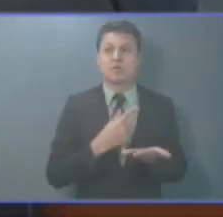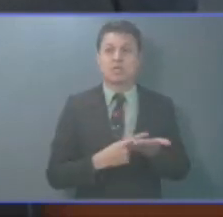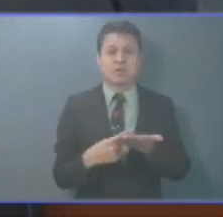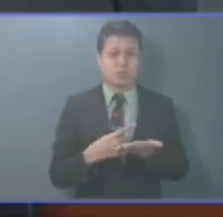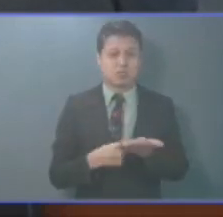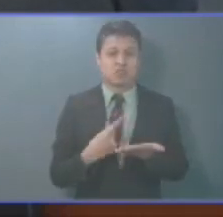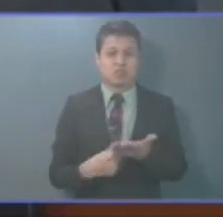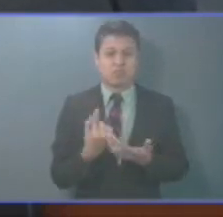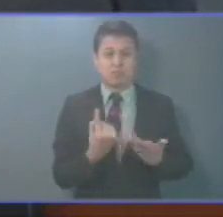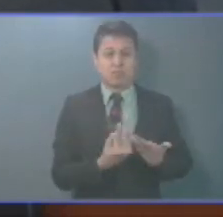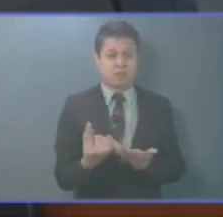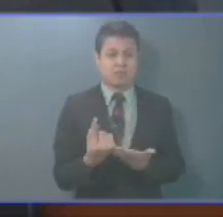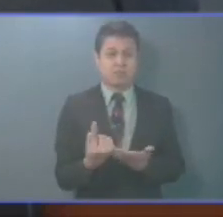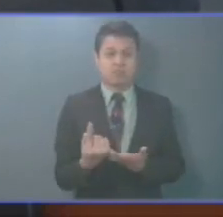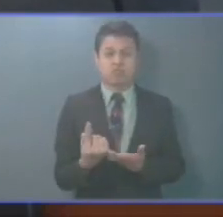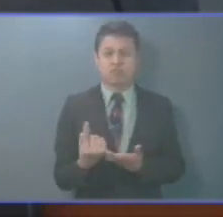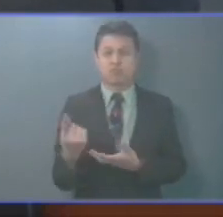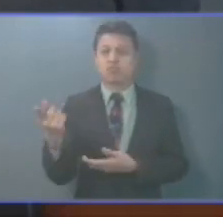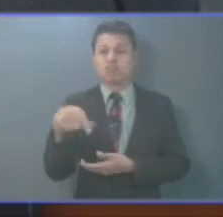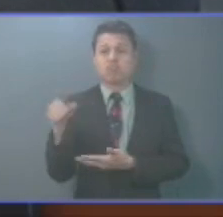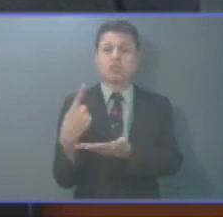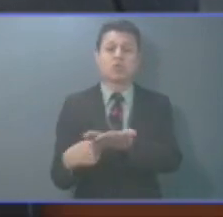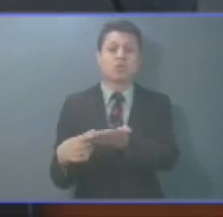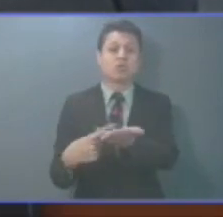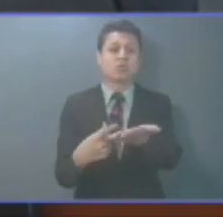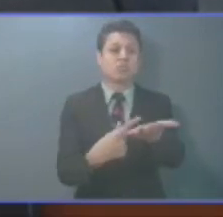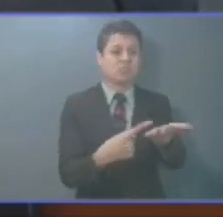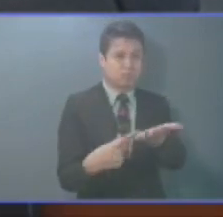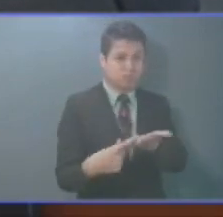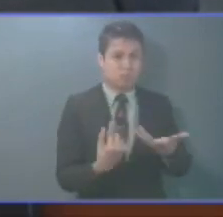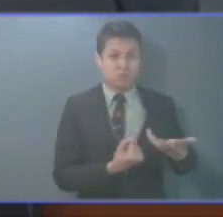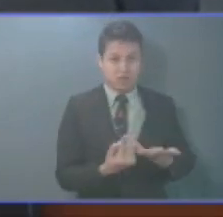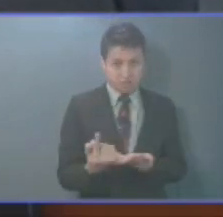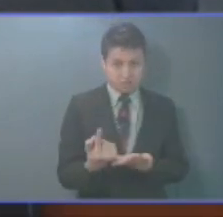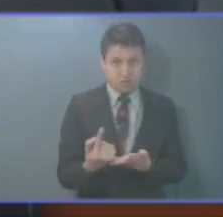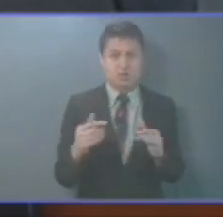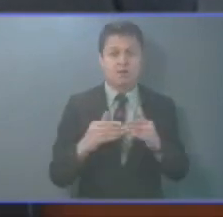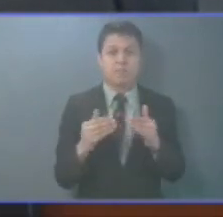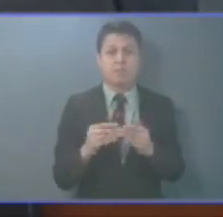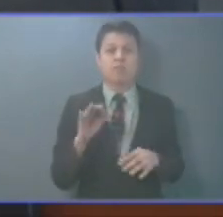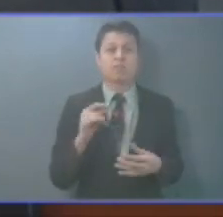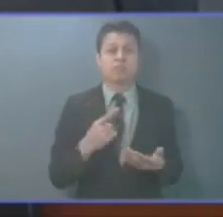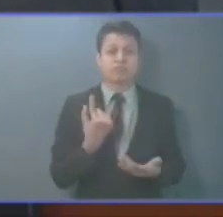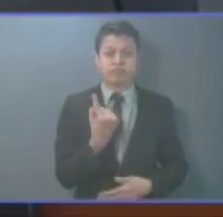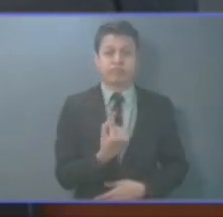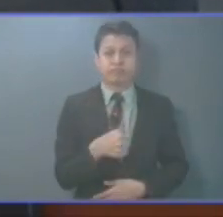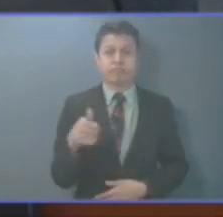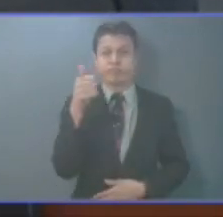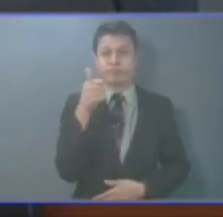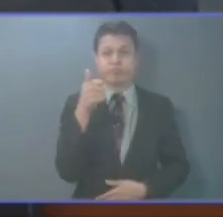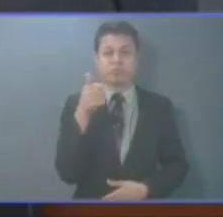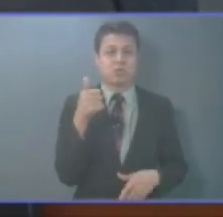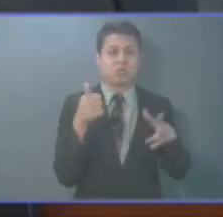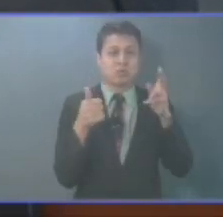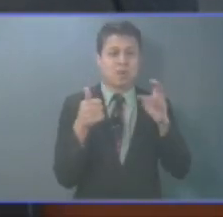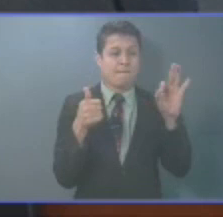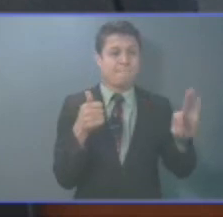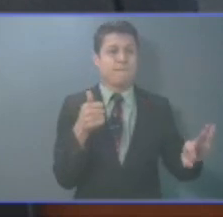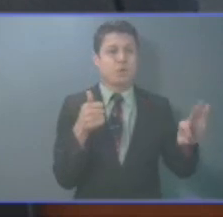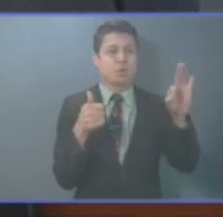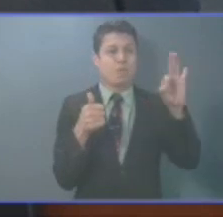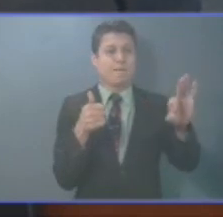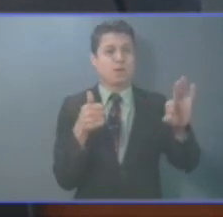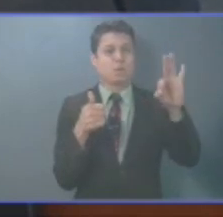y recibiendo las votaciones. C. Las que le sean establecidas por el ordenamiento